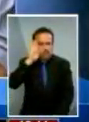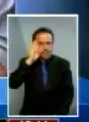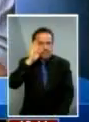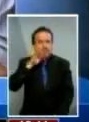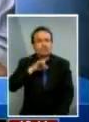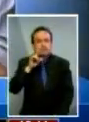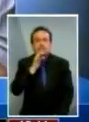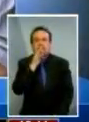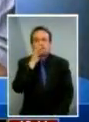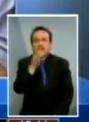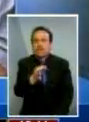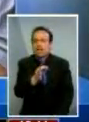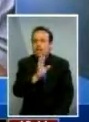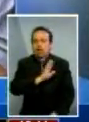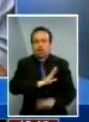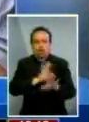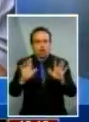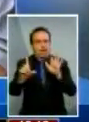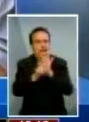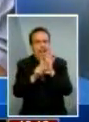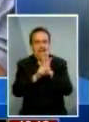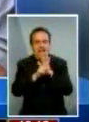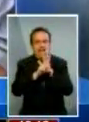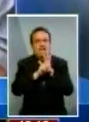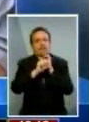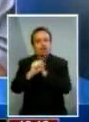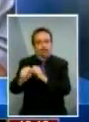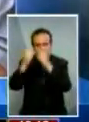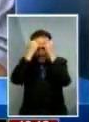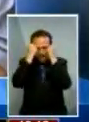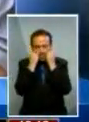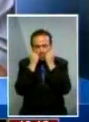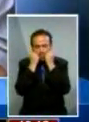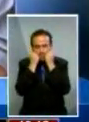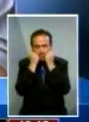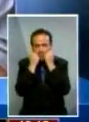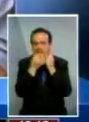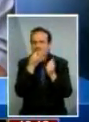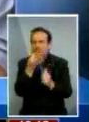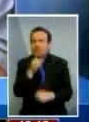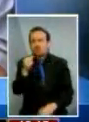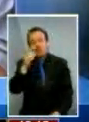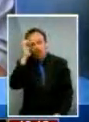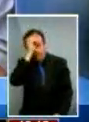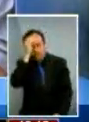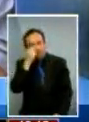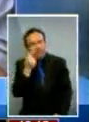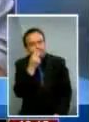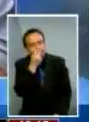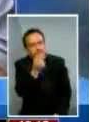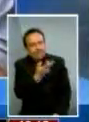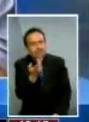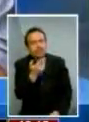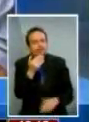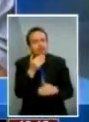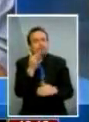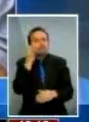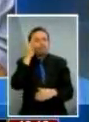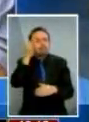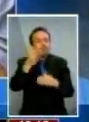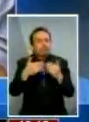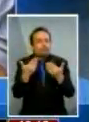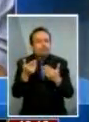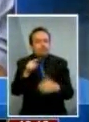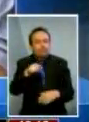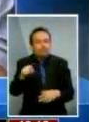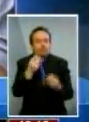Bachelet ha dicho que ella no va a utilizar la ley antiterrorista. ¿Cómo ven ustedes de aquí en adelante lo que